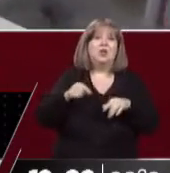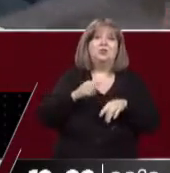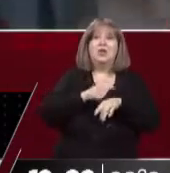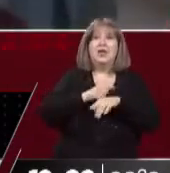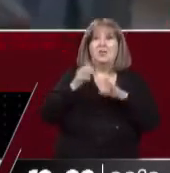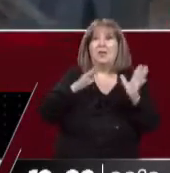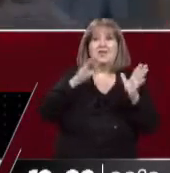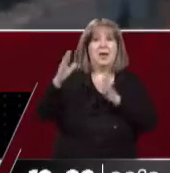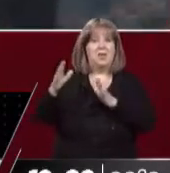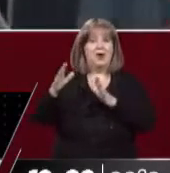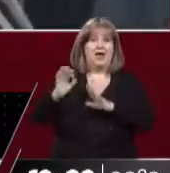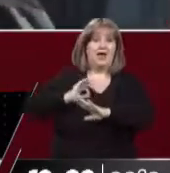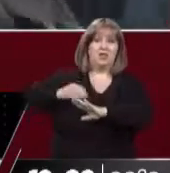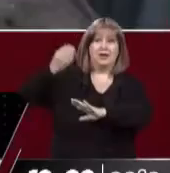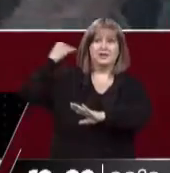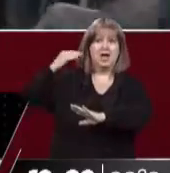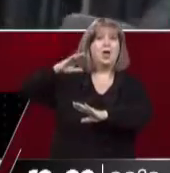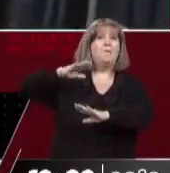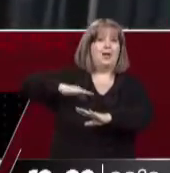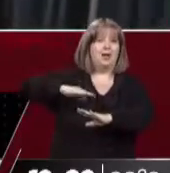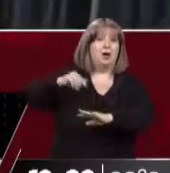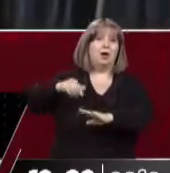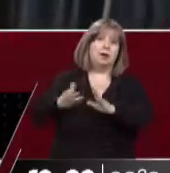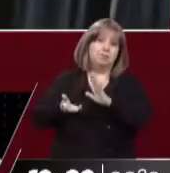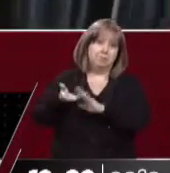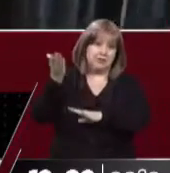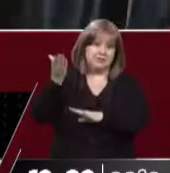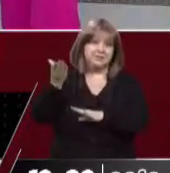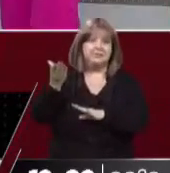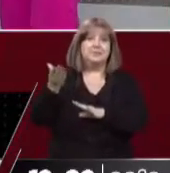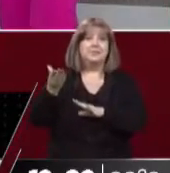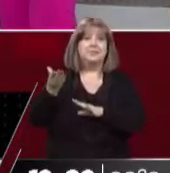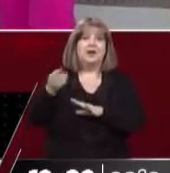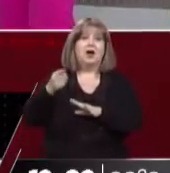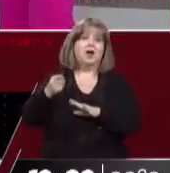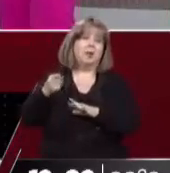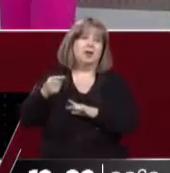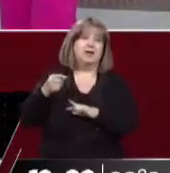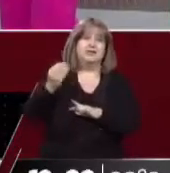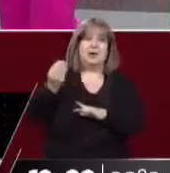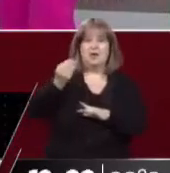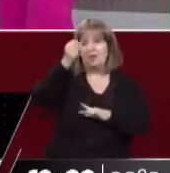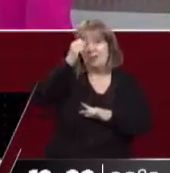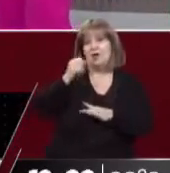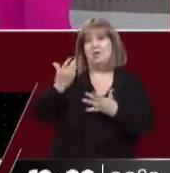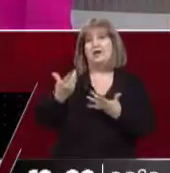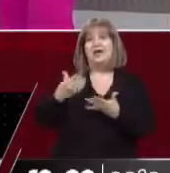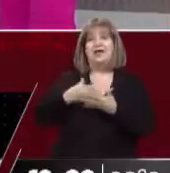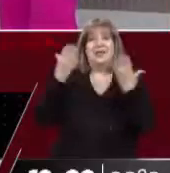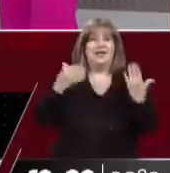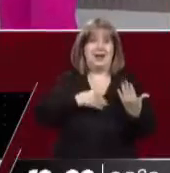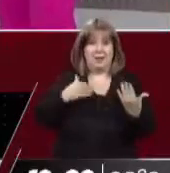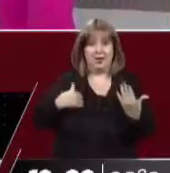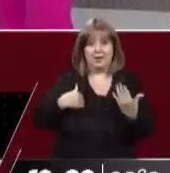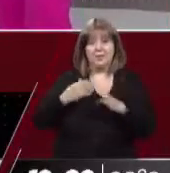enormemente comparando con el año anterior. Sí. Pero tenemos el repunte de ventas ahora, este fin de semana, con el Día de la Madre. El fin de